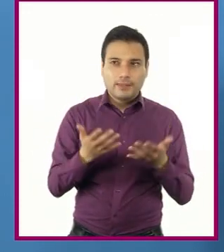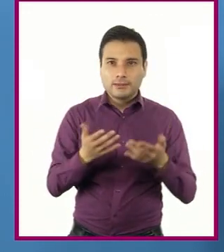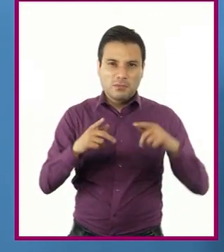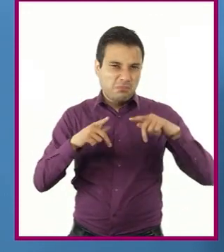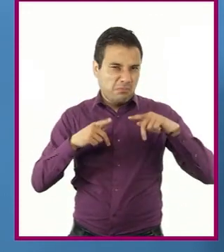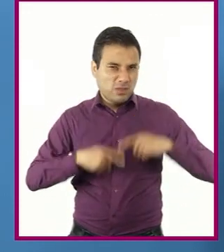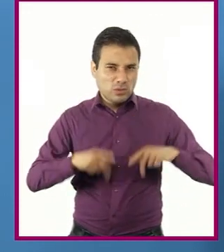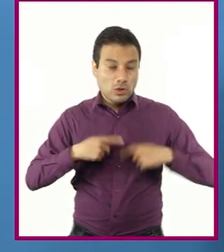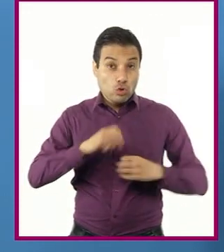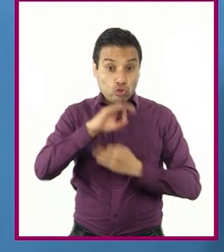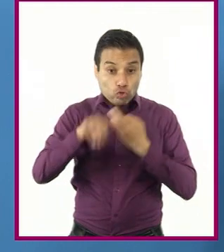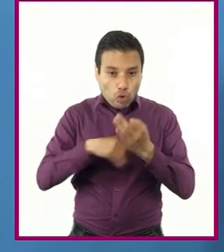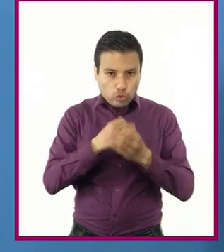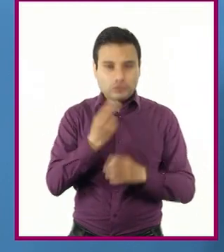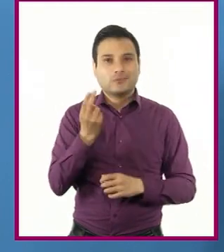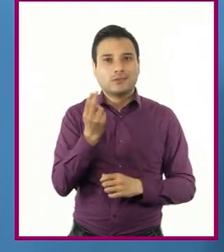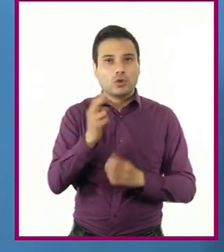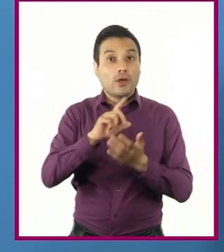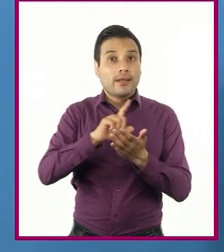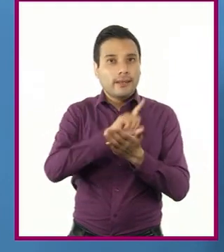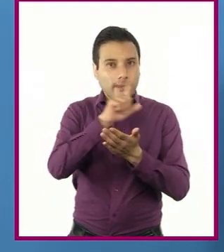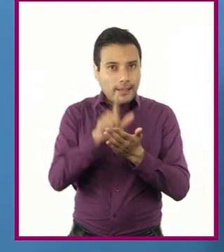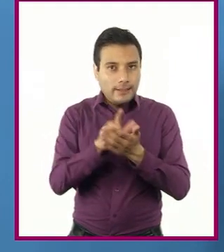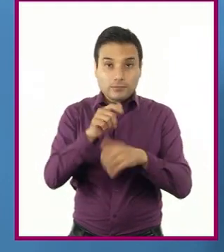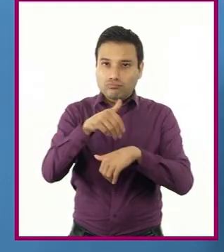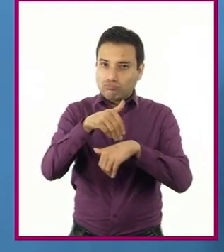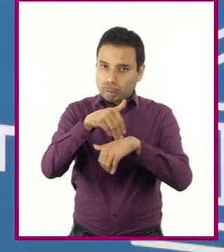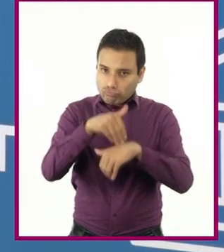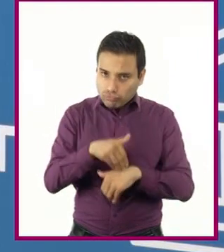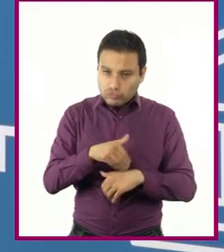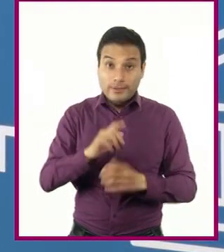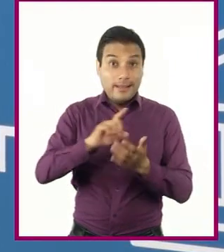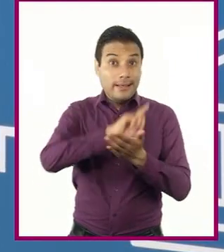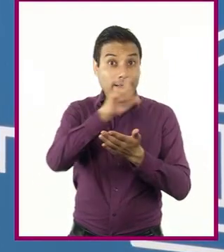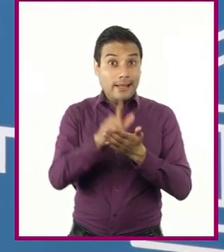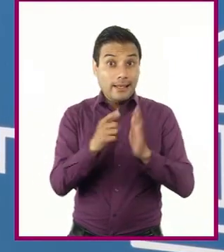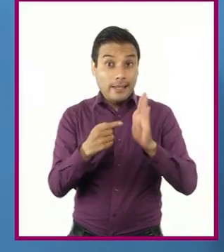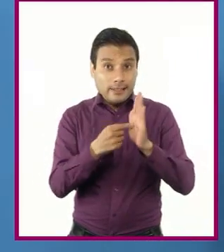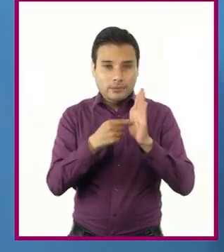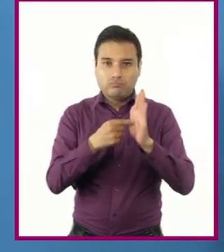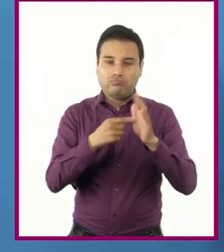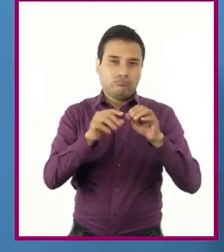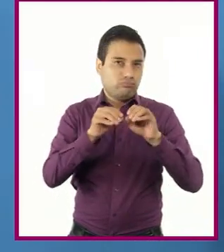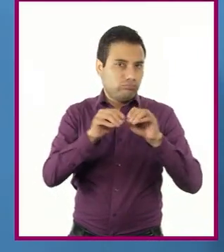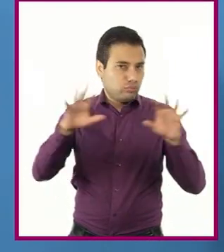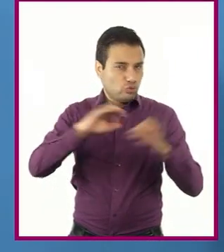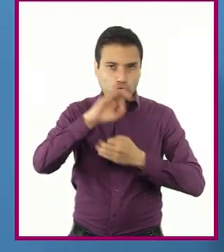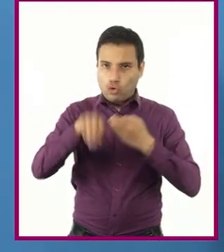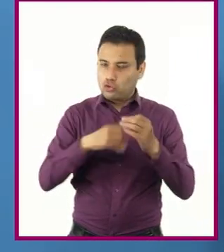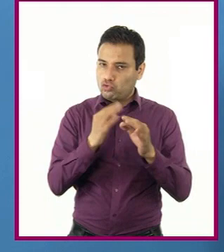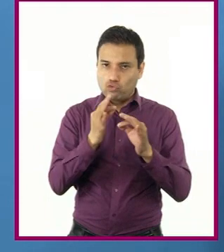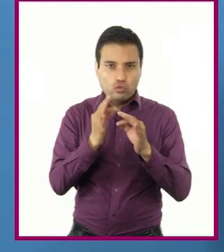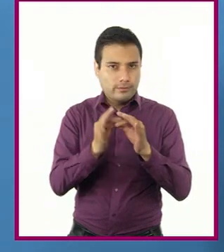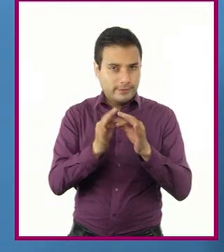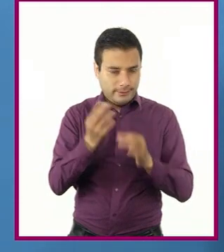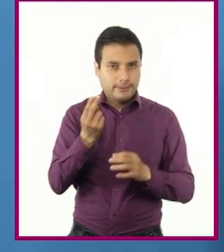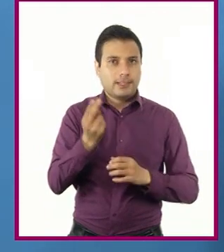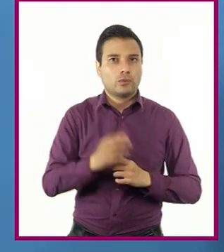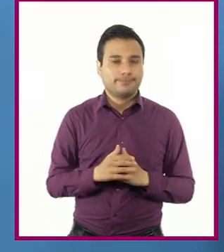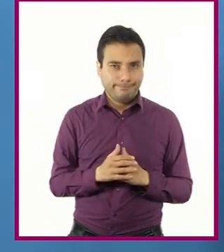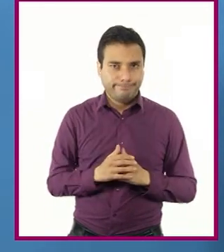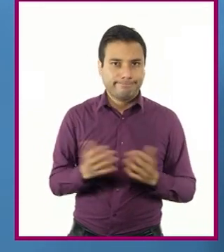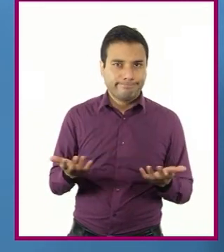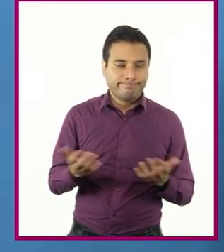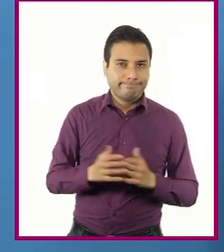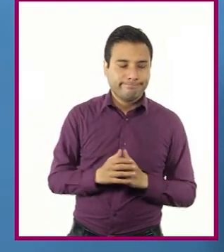están sometidos a leyes que se promulgan públicamente y se hacen cumplir por igual y se aplican con independencia, además de